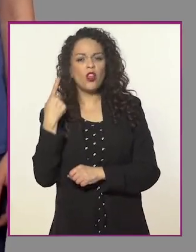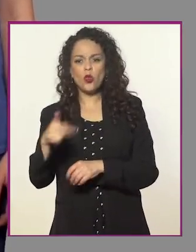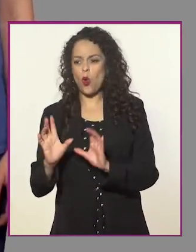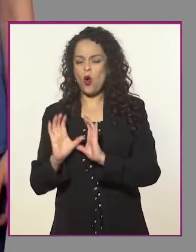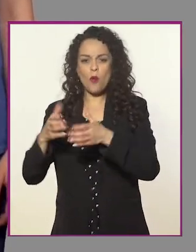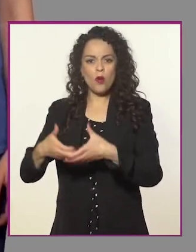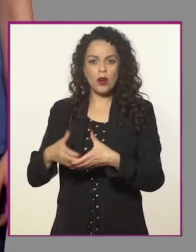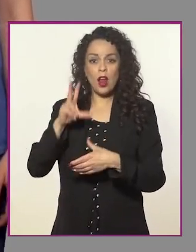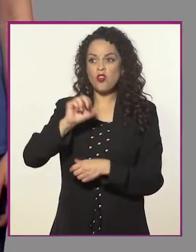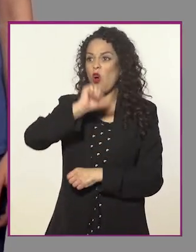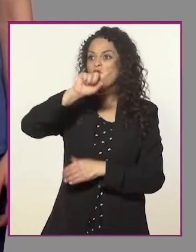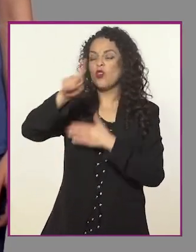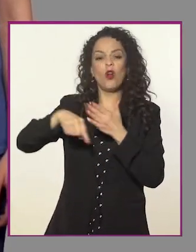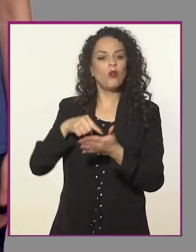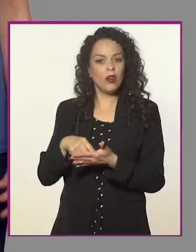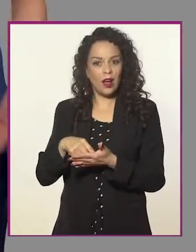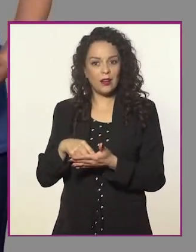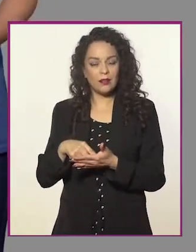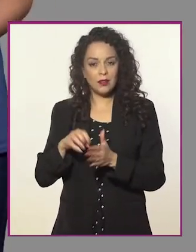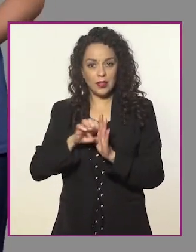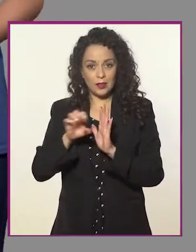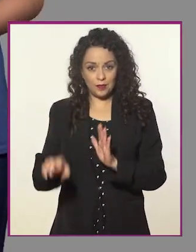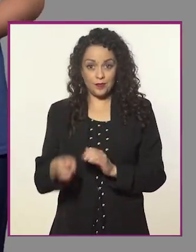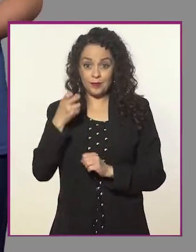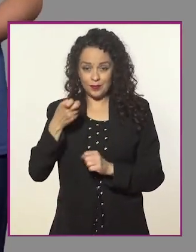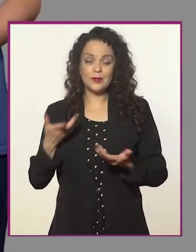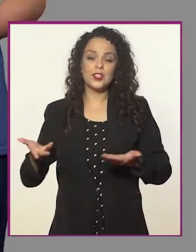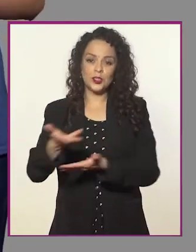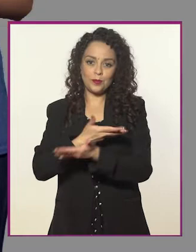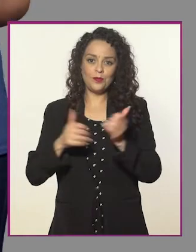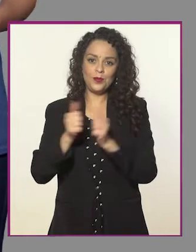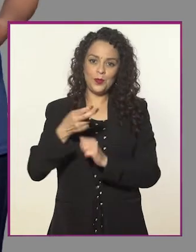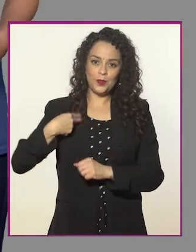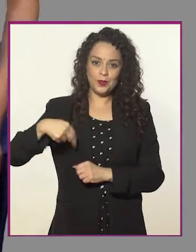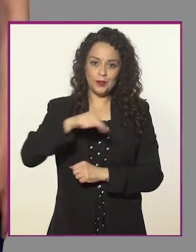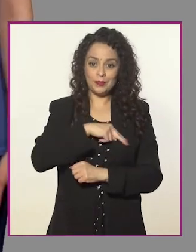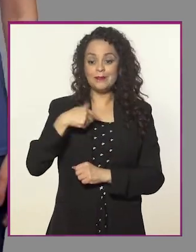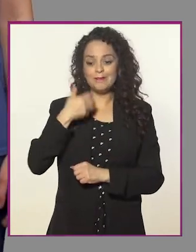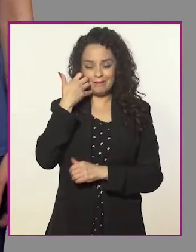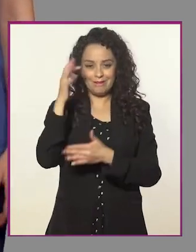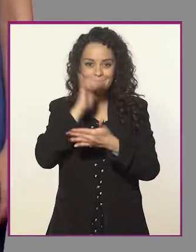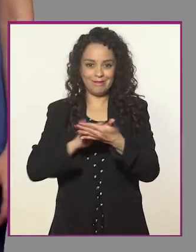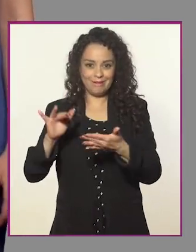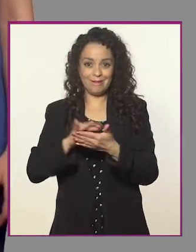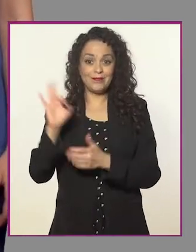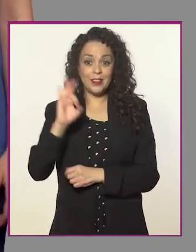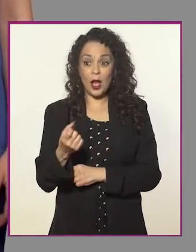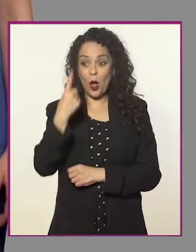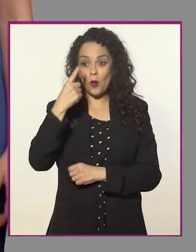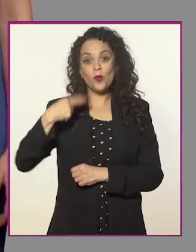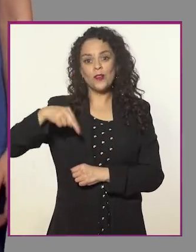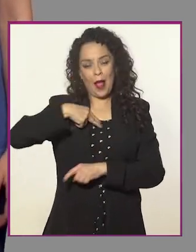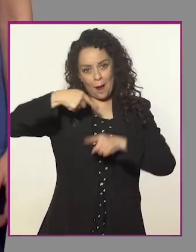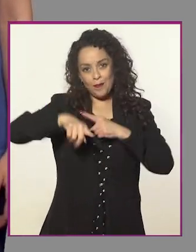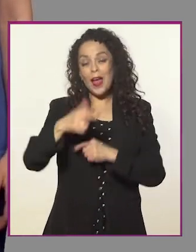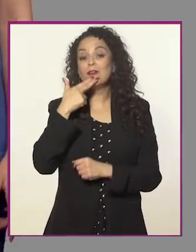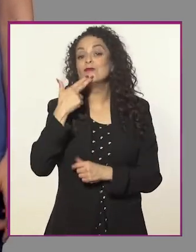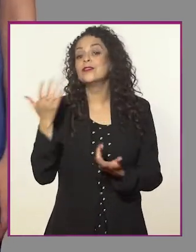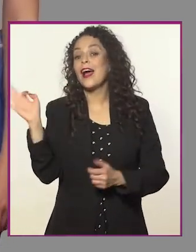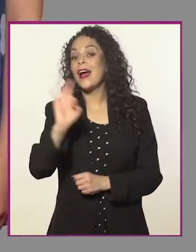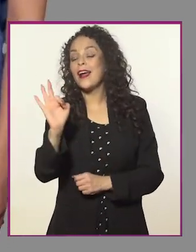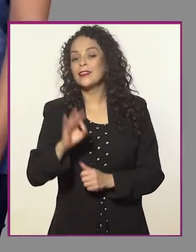tu comunidad y no en otros lugares. Compártelas con nosotros, que nos gustaría leerlas. En una de esas hasta las empezamos a